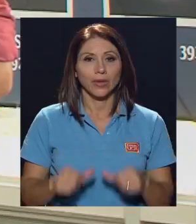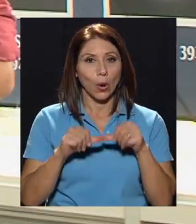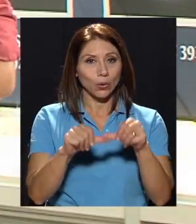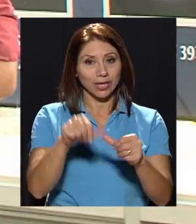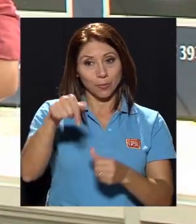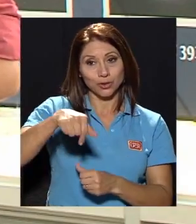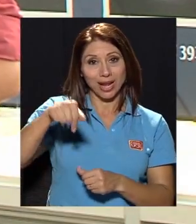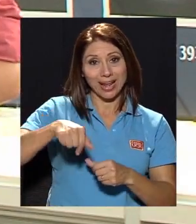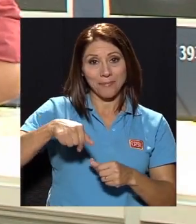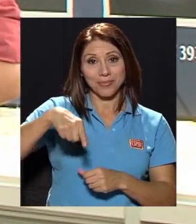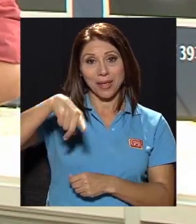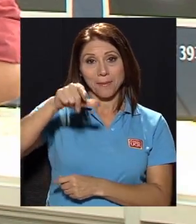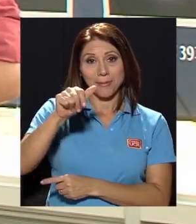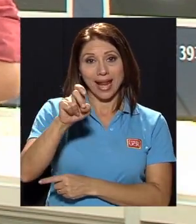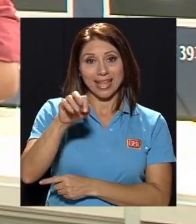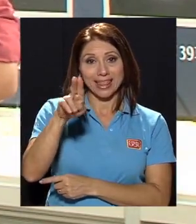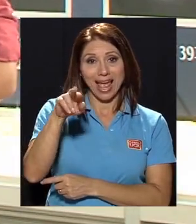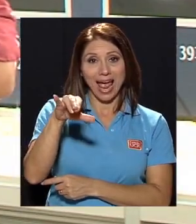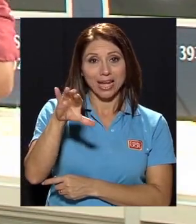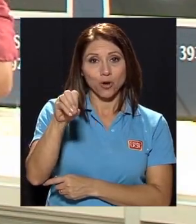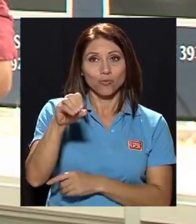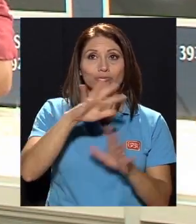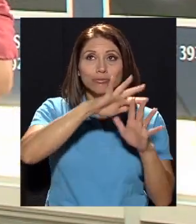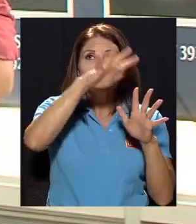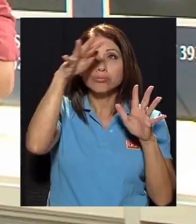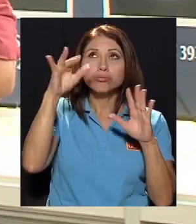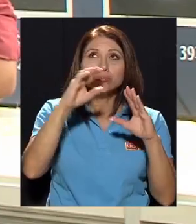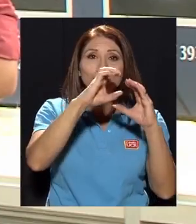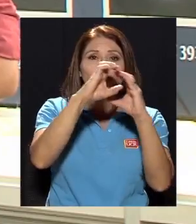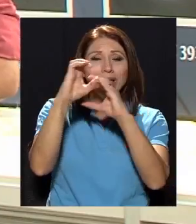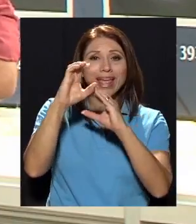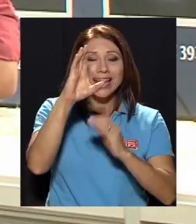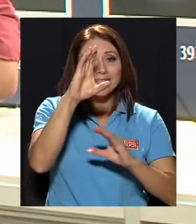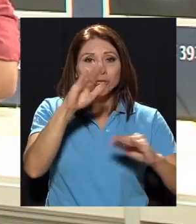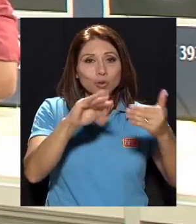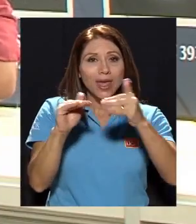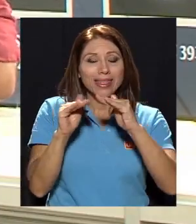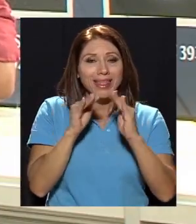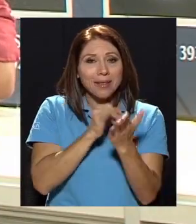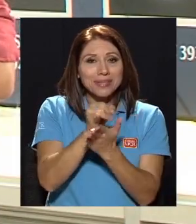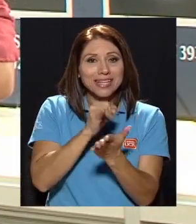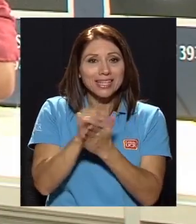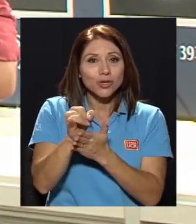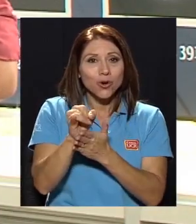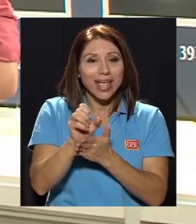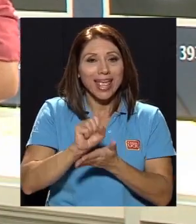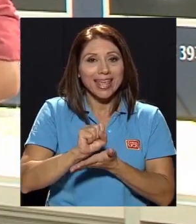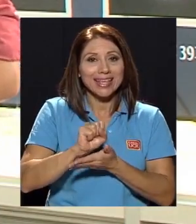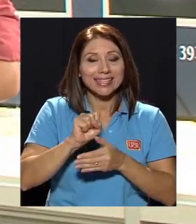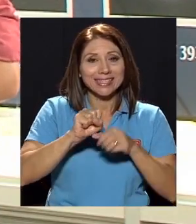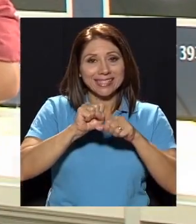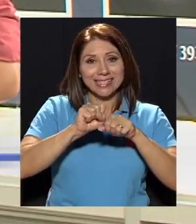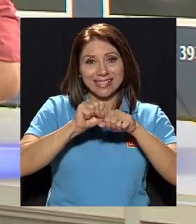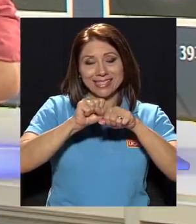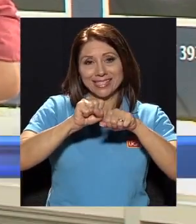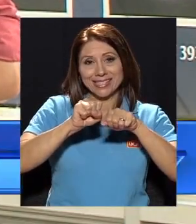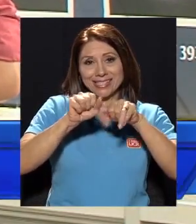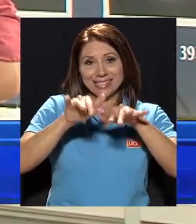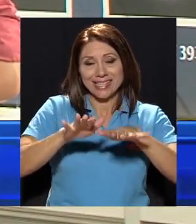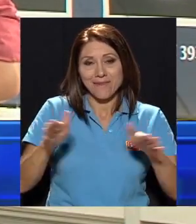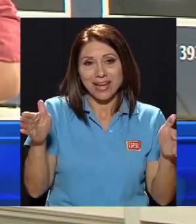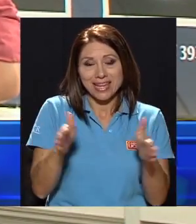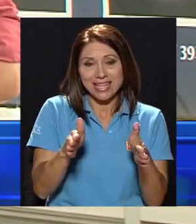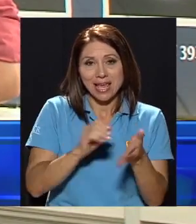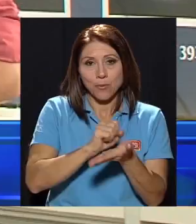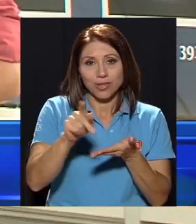Continuamos aquí desde el Planetario en la Ciudad de la Investigación, en Sabanilla, Montes de Oca. Tendremos la oportunidad de incursionar en la vida de un científico costarricense que